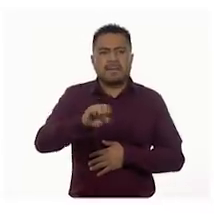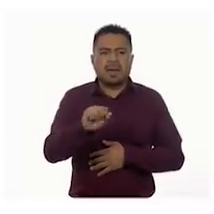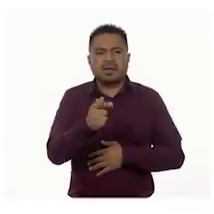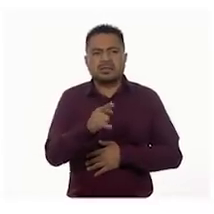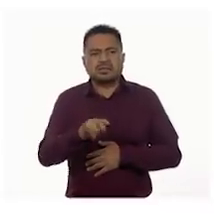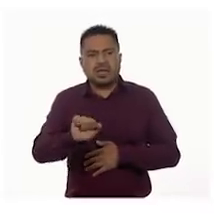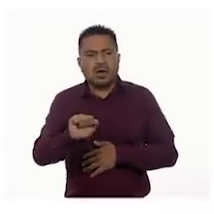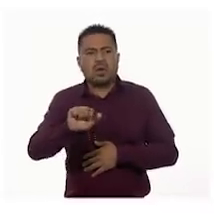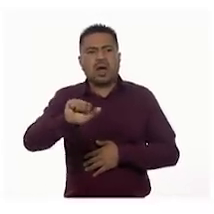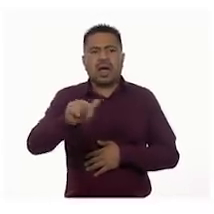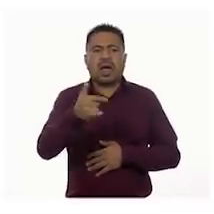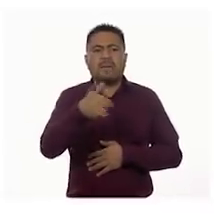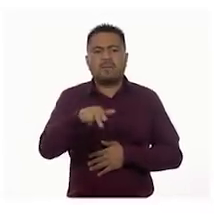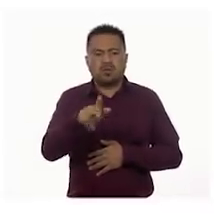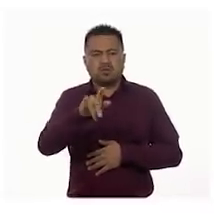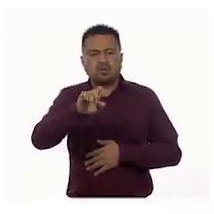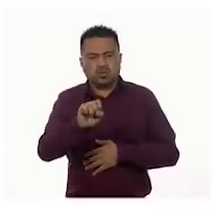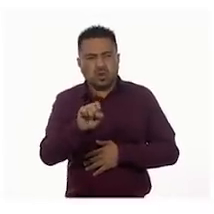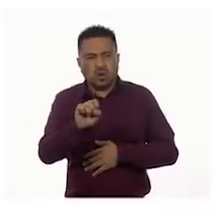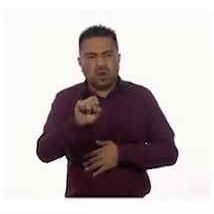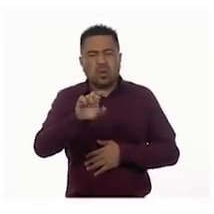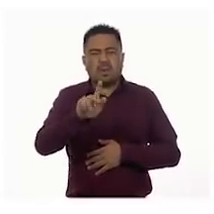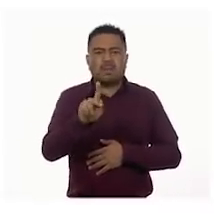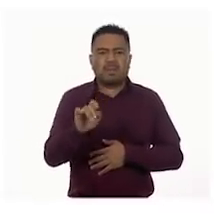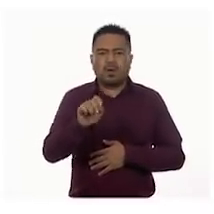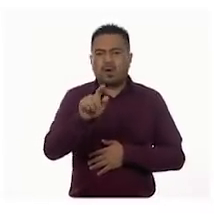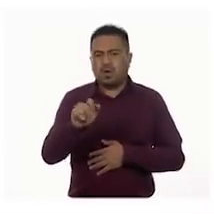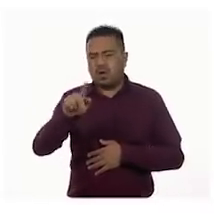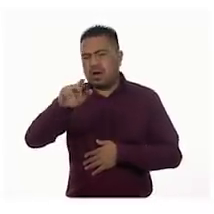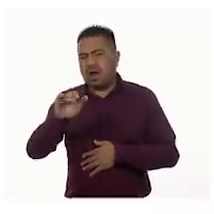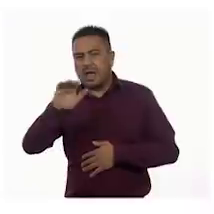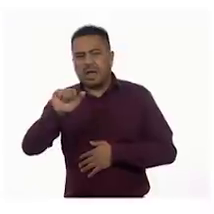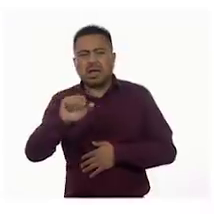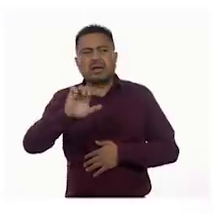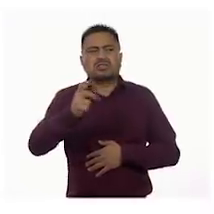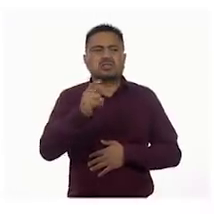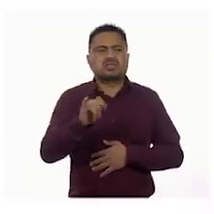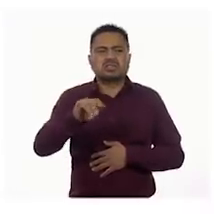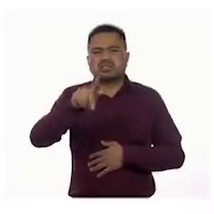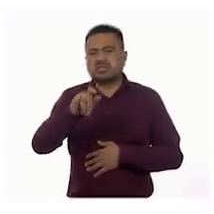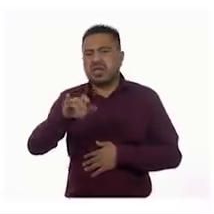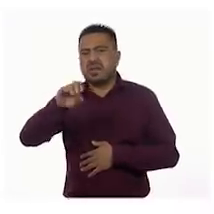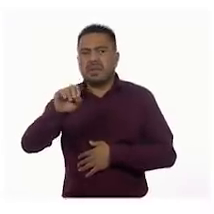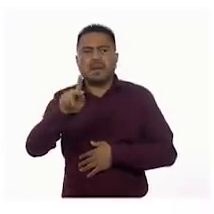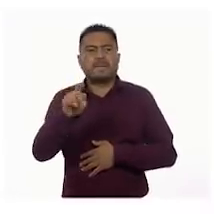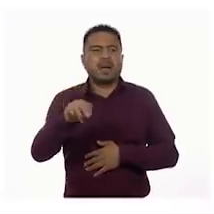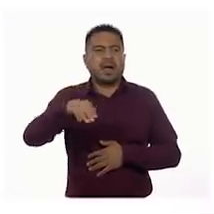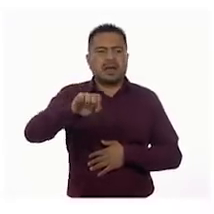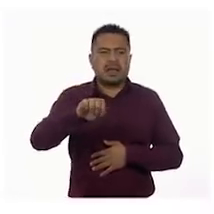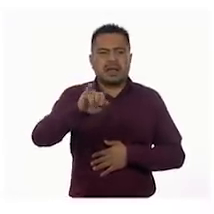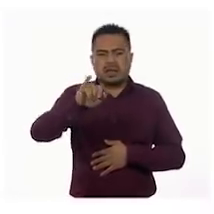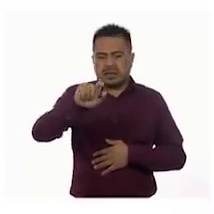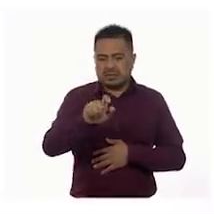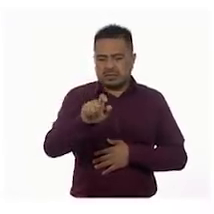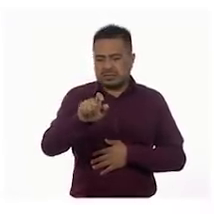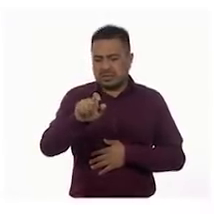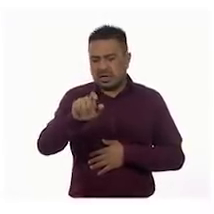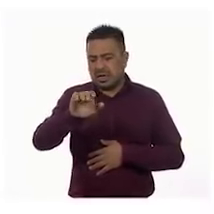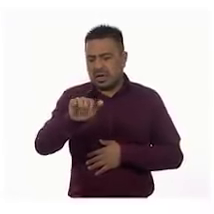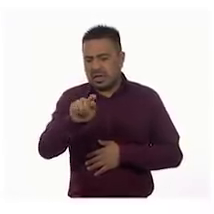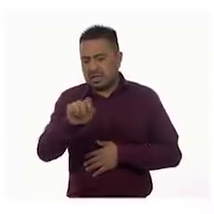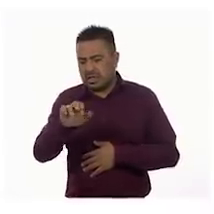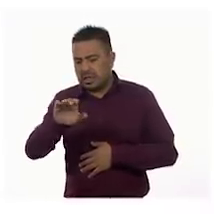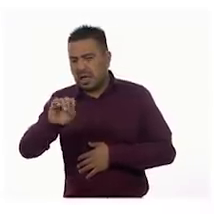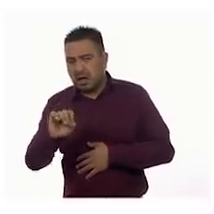mazagua, amuzgo, tlapaneco, popolaca, chocholteco, chichimeco jonás, pame e ixcateco.